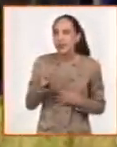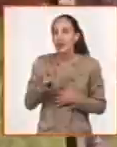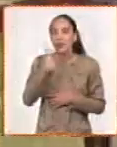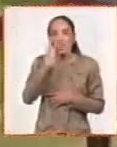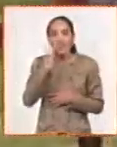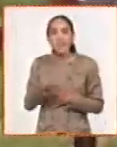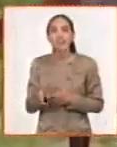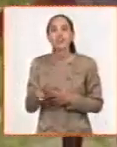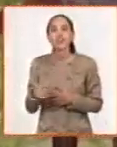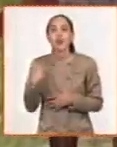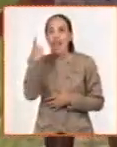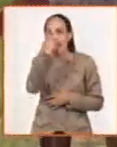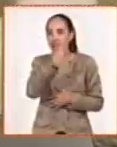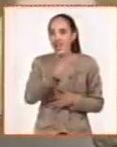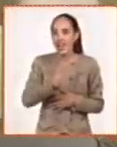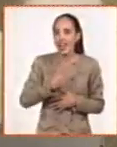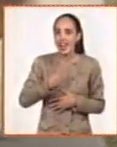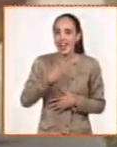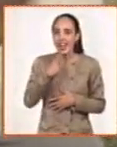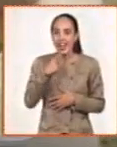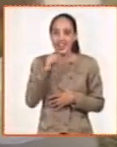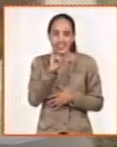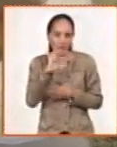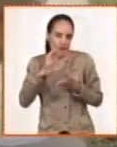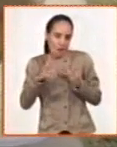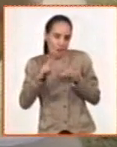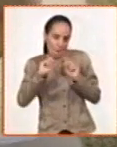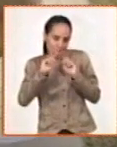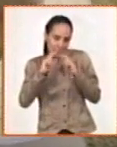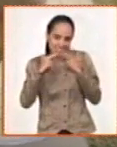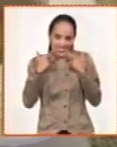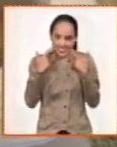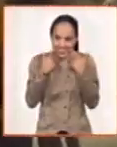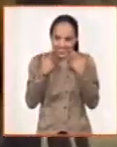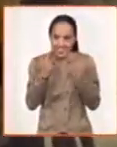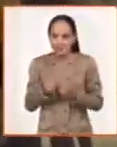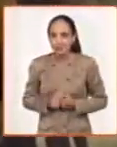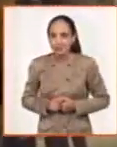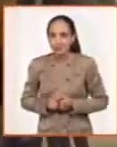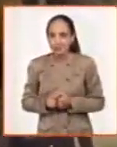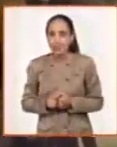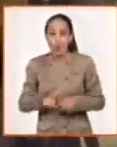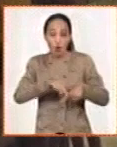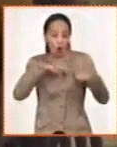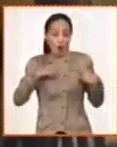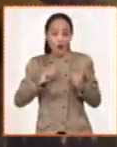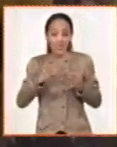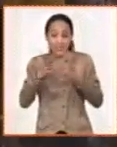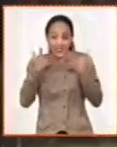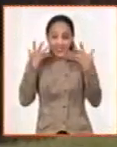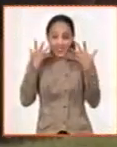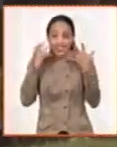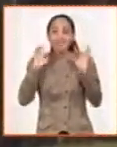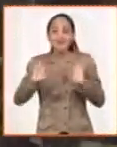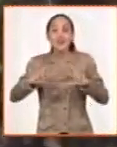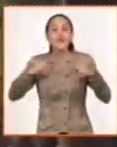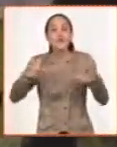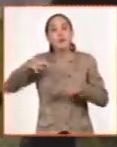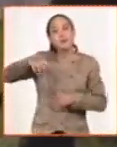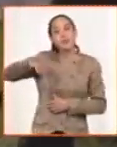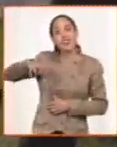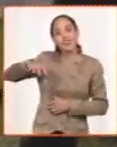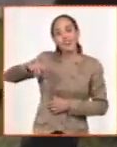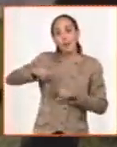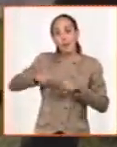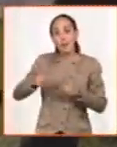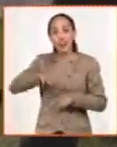su rostro, se ha visto en esa sonrisa. Para que la adversidad nos robe la sonrisa, Corazón Feliz regresará a Pinar del Río, porque la